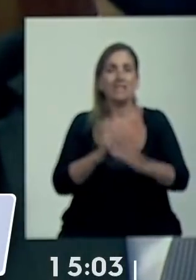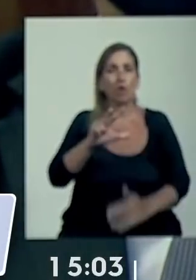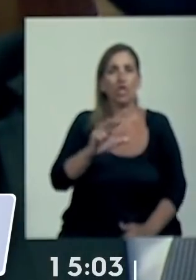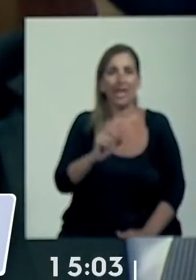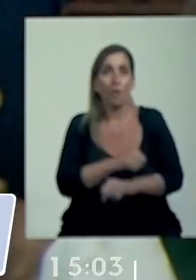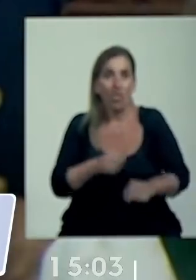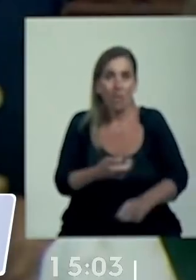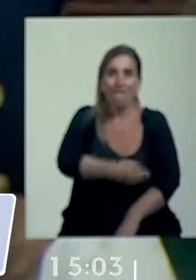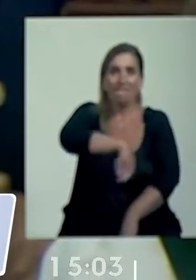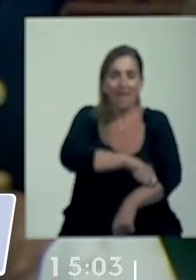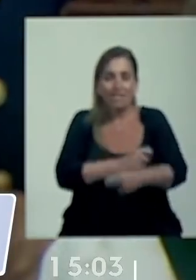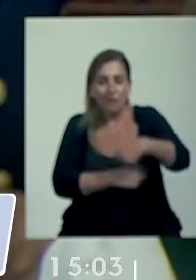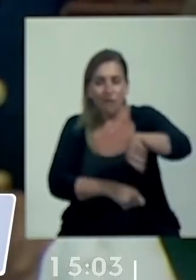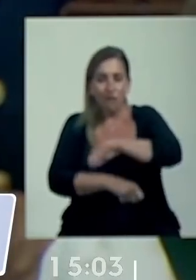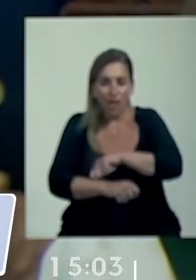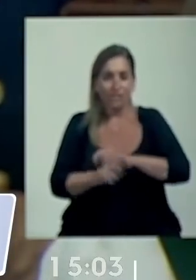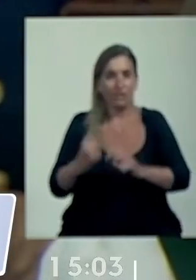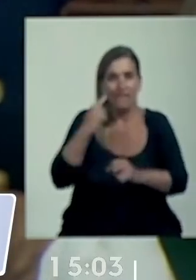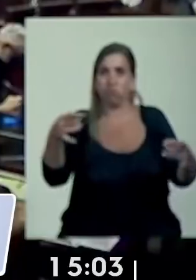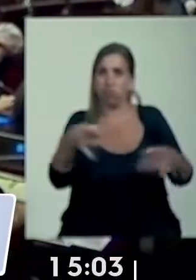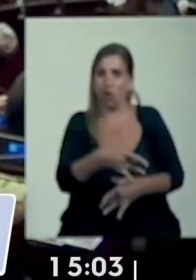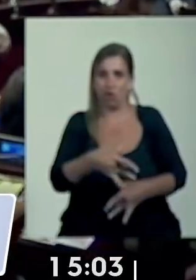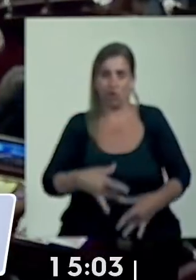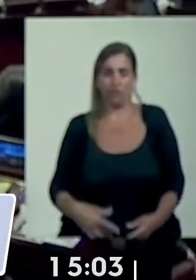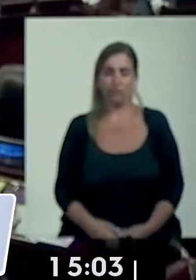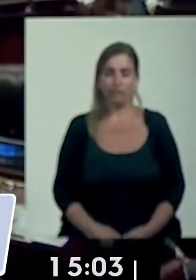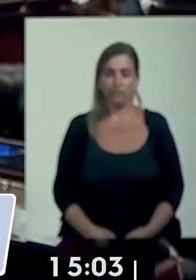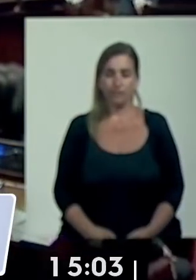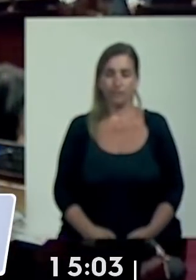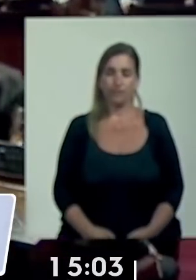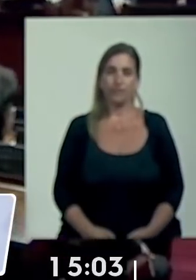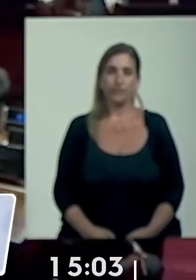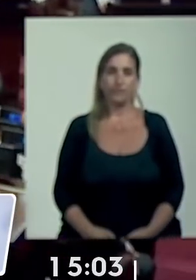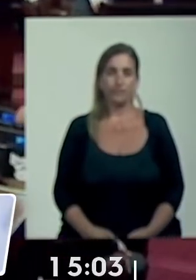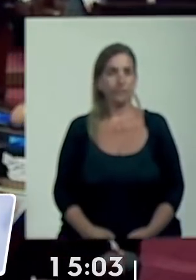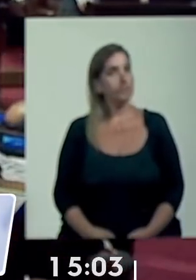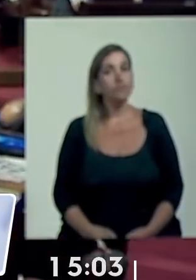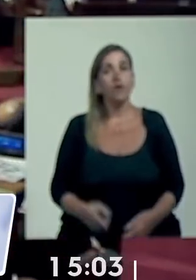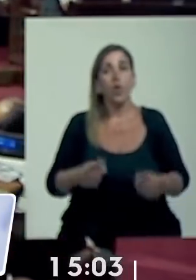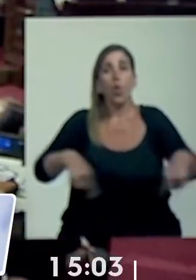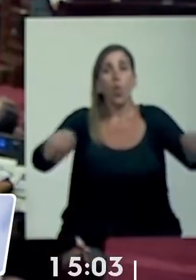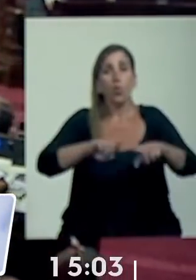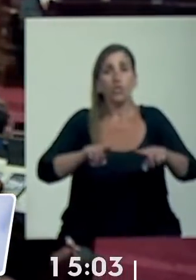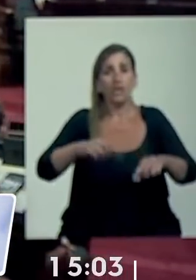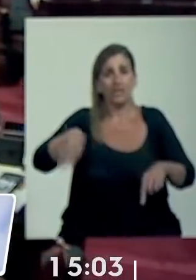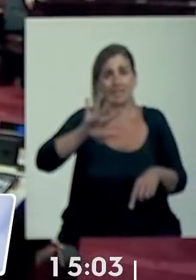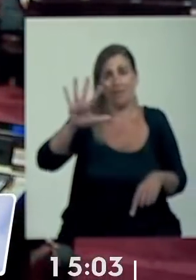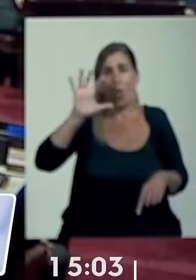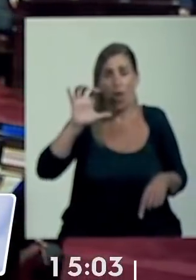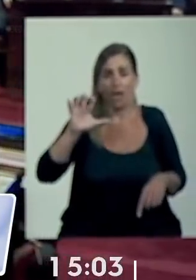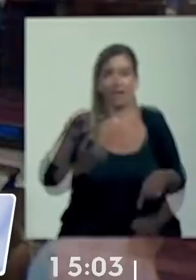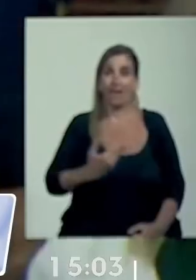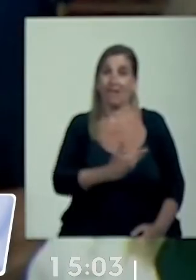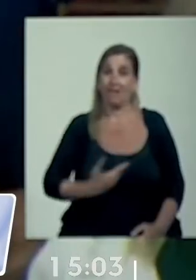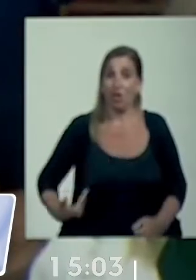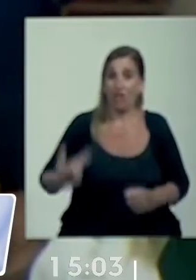política responsabilidad ciudadana para continuar cualquiera sea el resultado porque va a ser el resultado dispuesto por el soberano